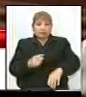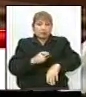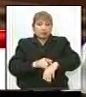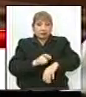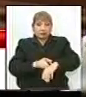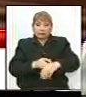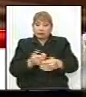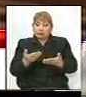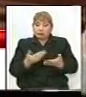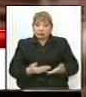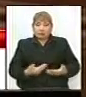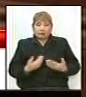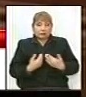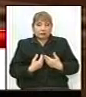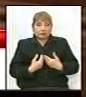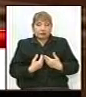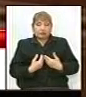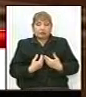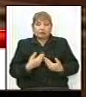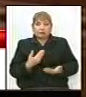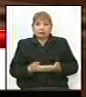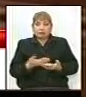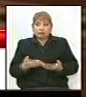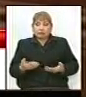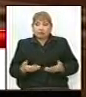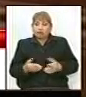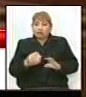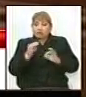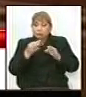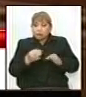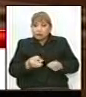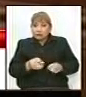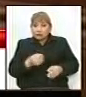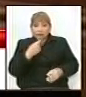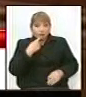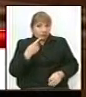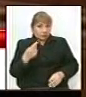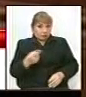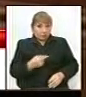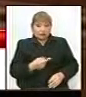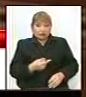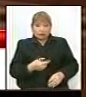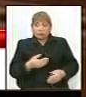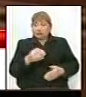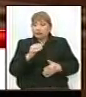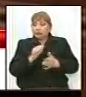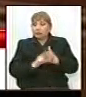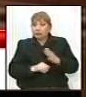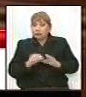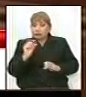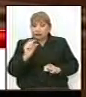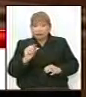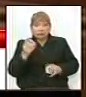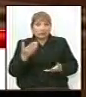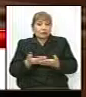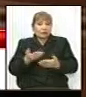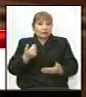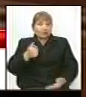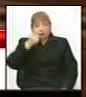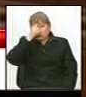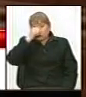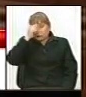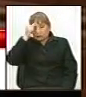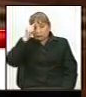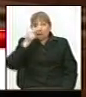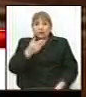va a necesitar para poder hacer una dilucidación especial. Claro, lo ideal sería que este tema se hubiese dilucidado antes del domingo, pero es evidente